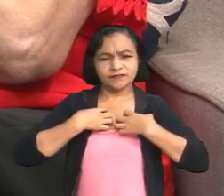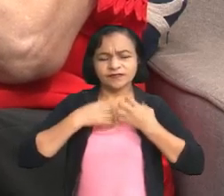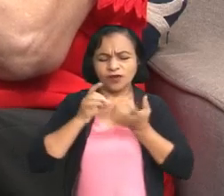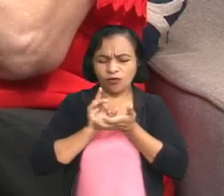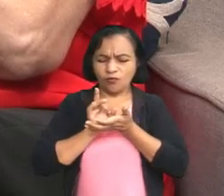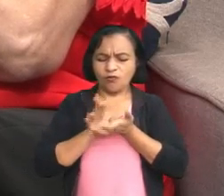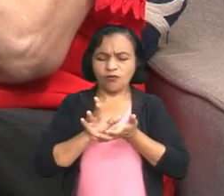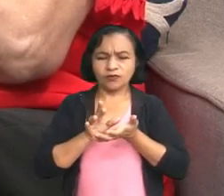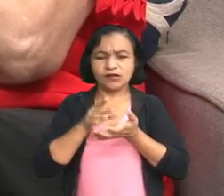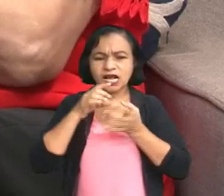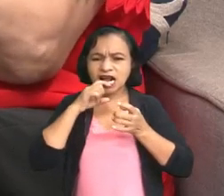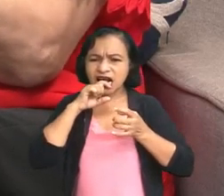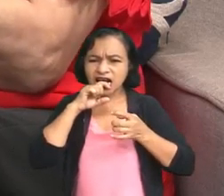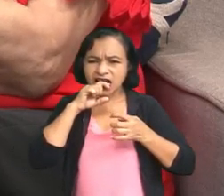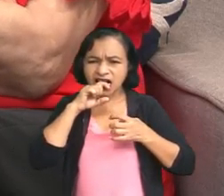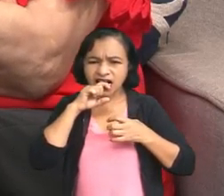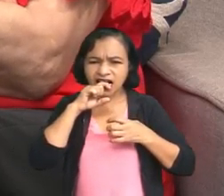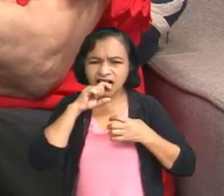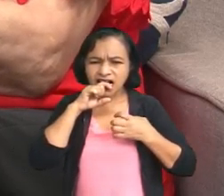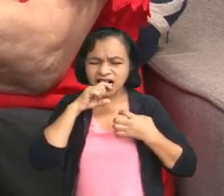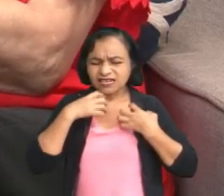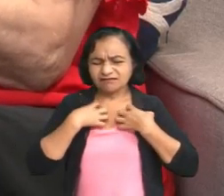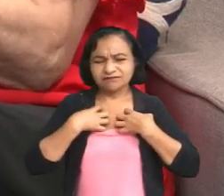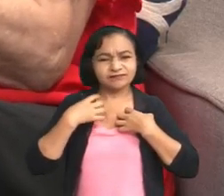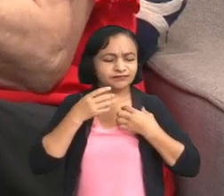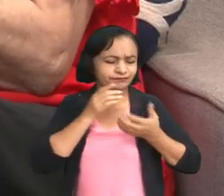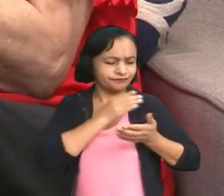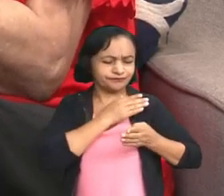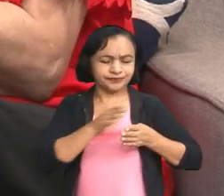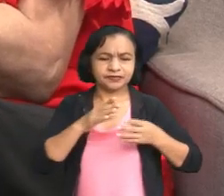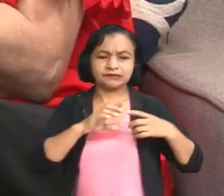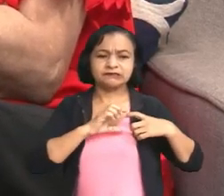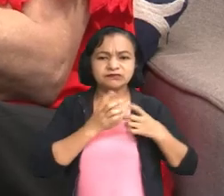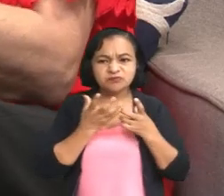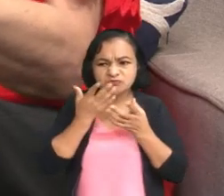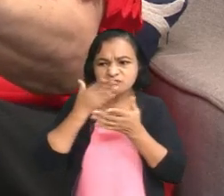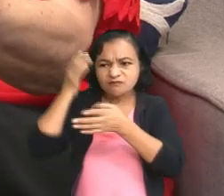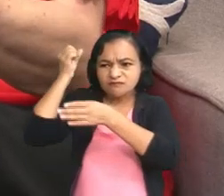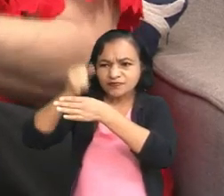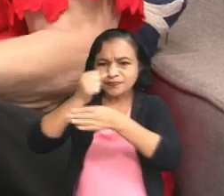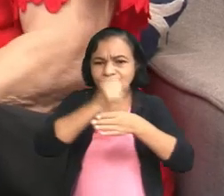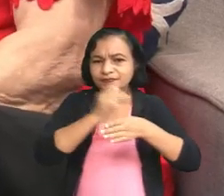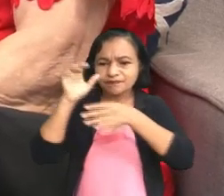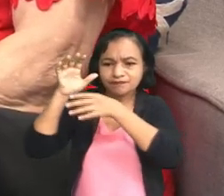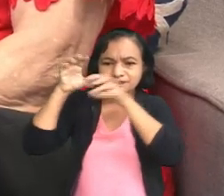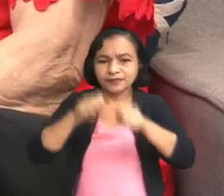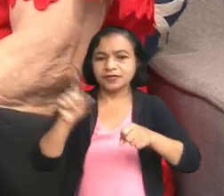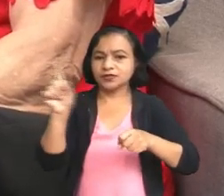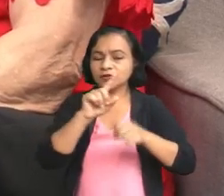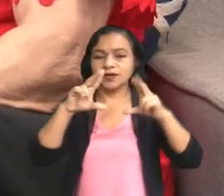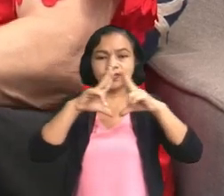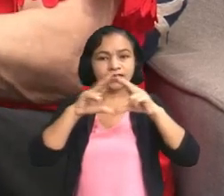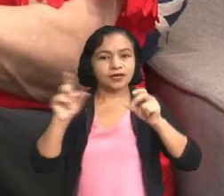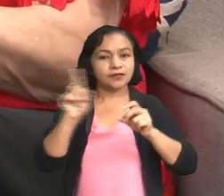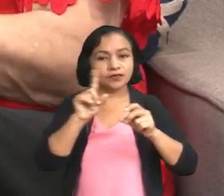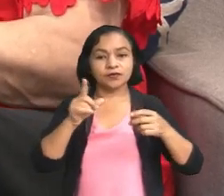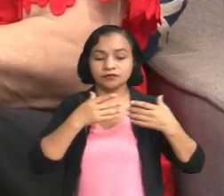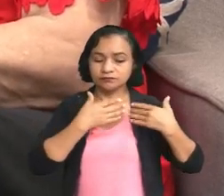odio, la envidia, el rencor, ese deseo de hacer daño a los demás y desde luego a tu patria.